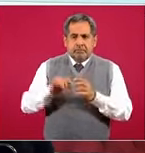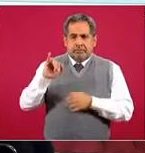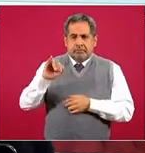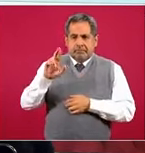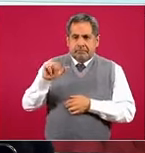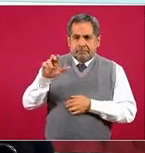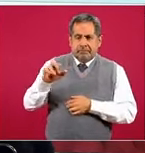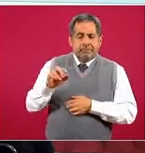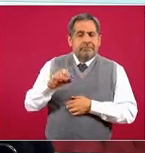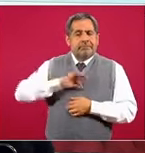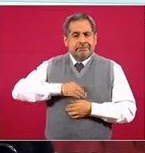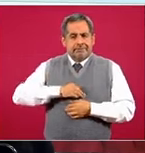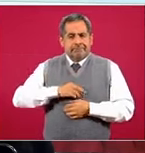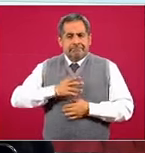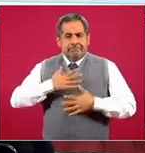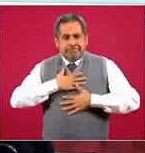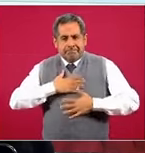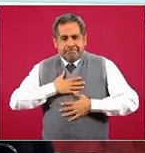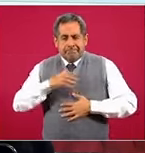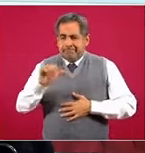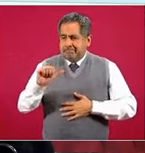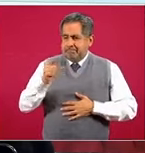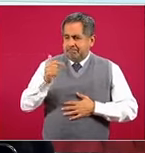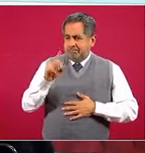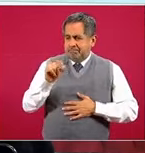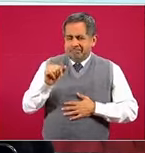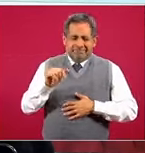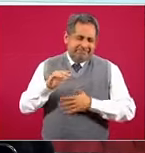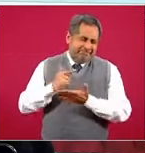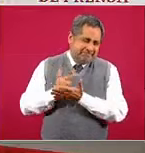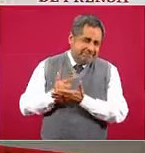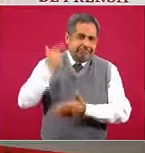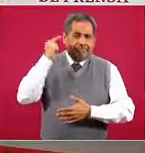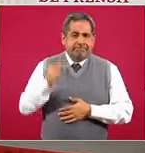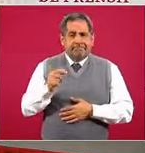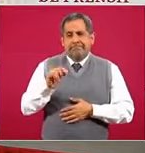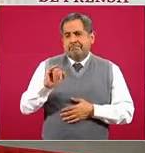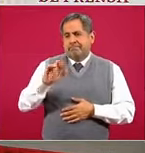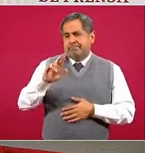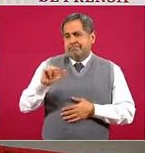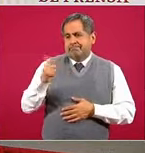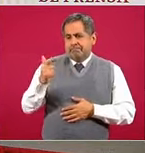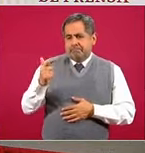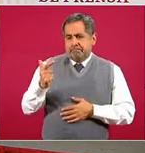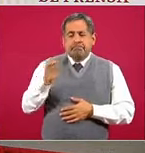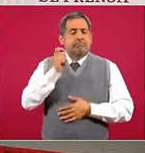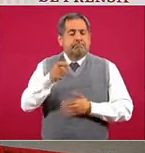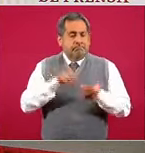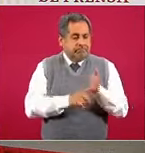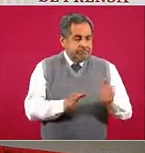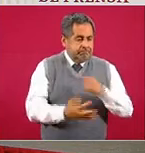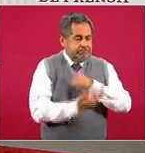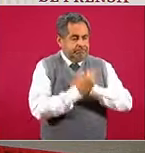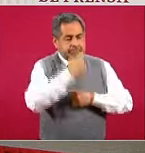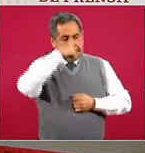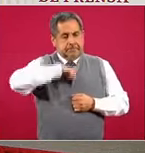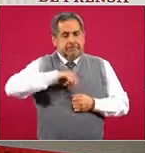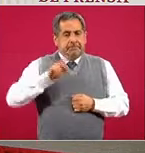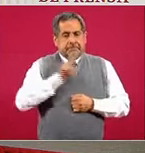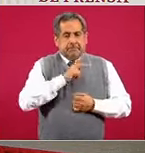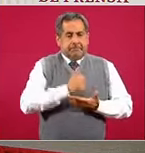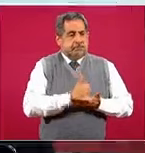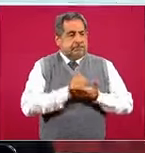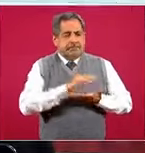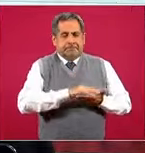respiratoria aguda grave, ya sea requieran de un respirador mecánico o no. Son personas que requieren de